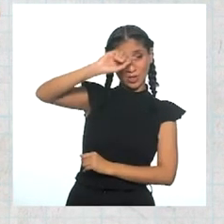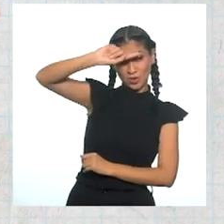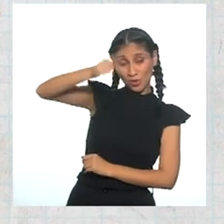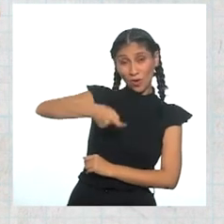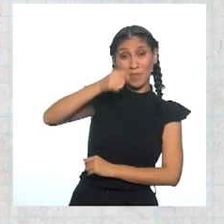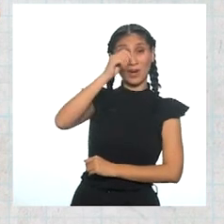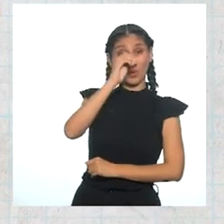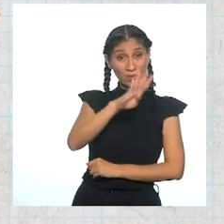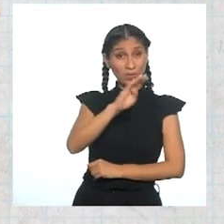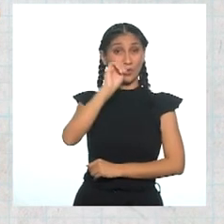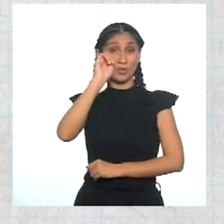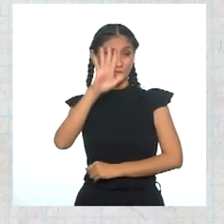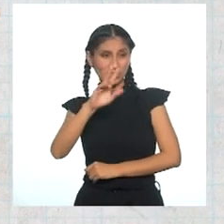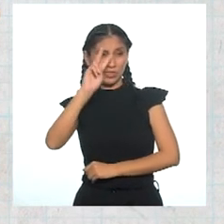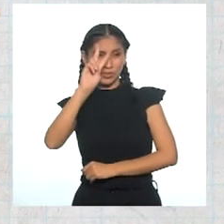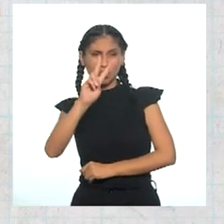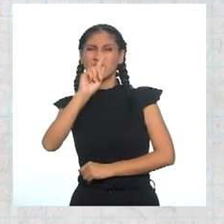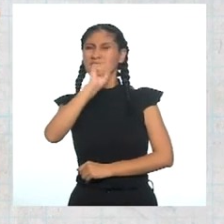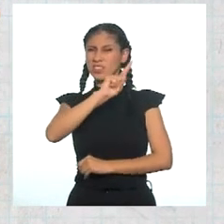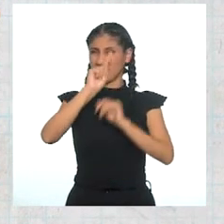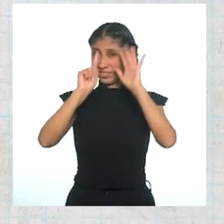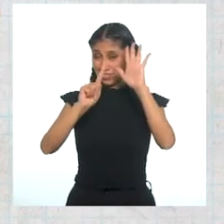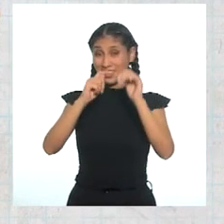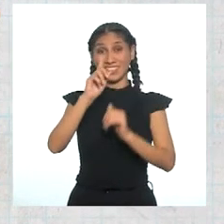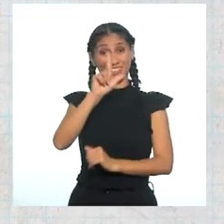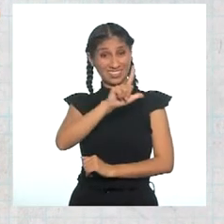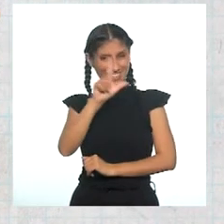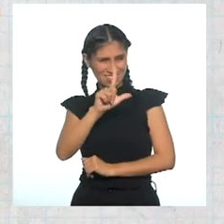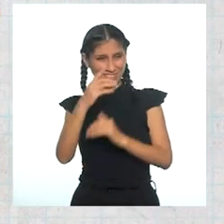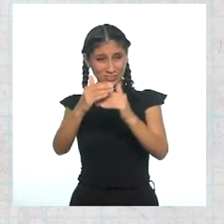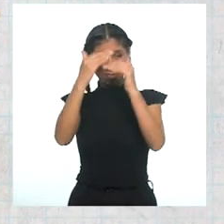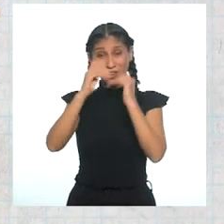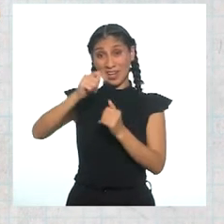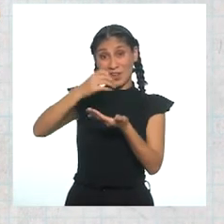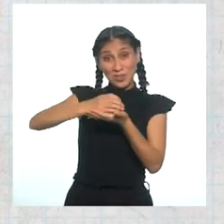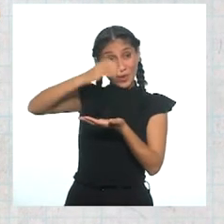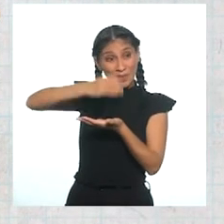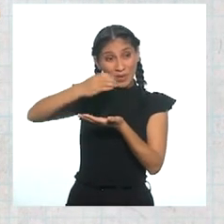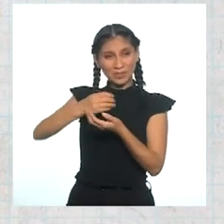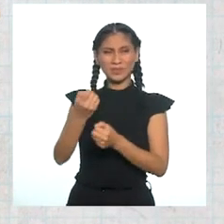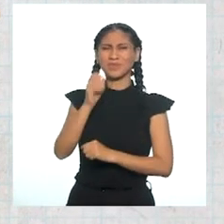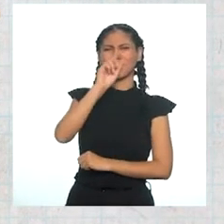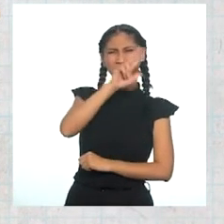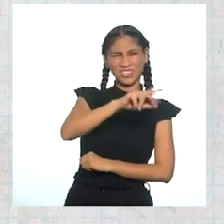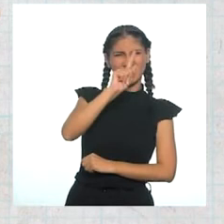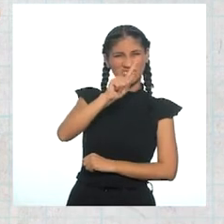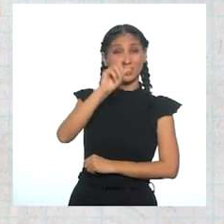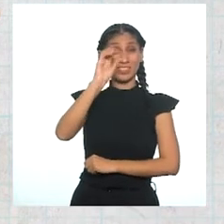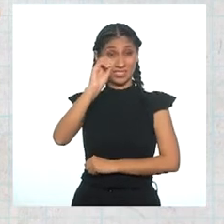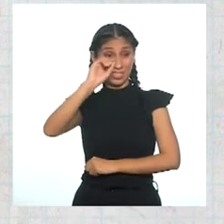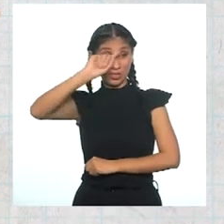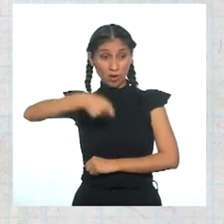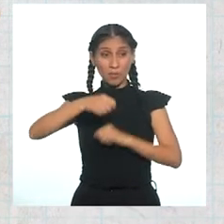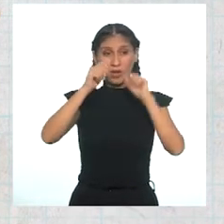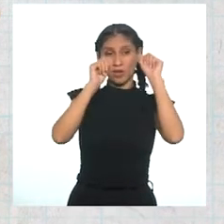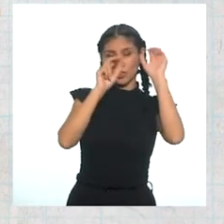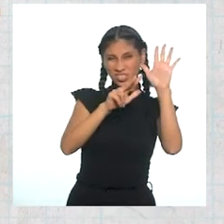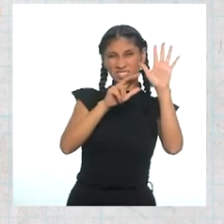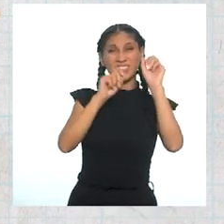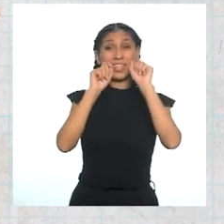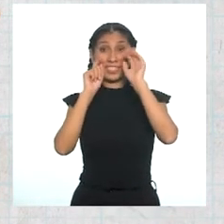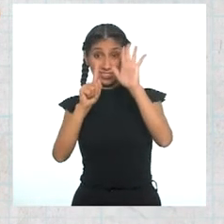0,45216 litros. Para el caso del vaso, tenemos que 310,86 entre 10 al cubo es igual a